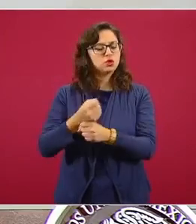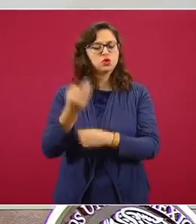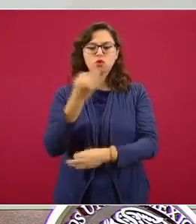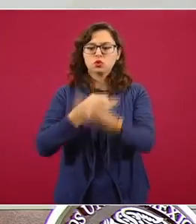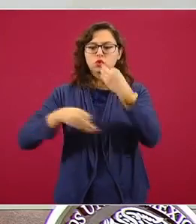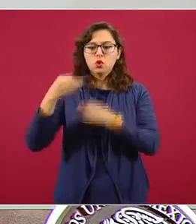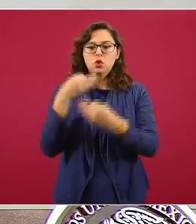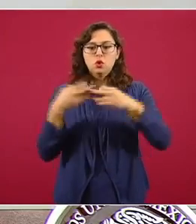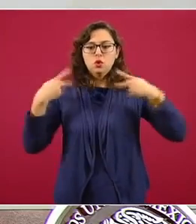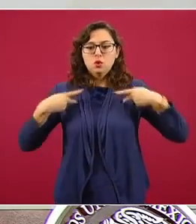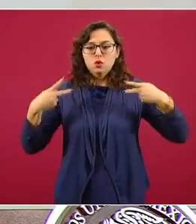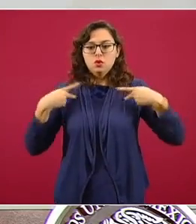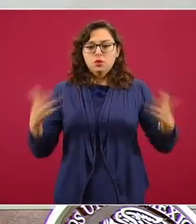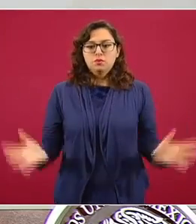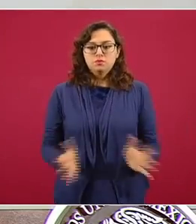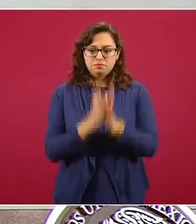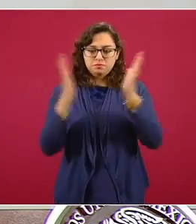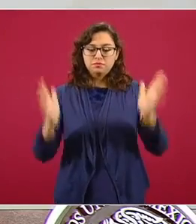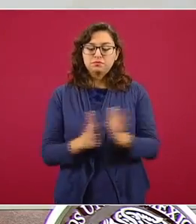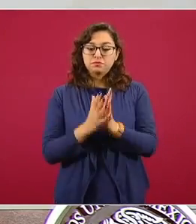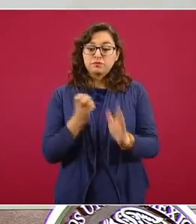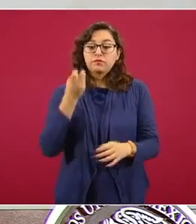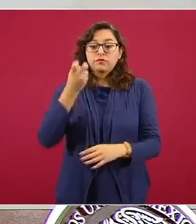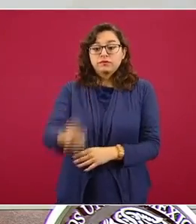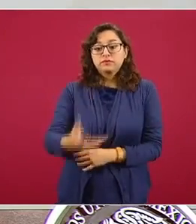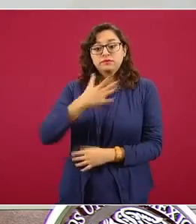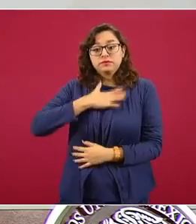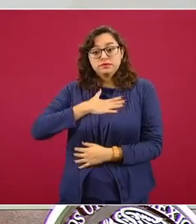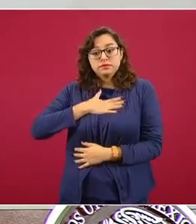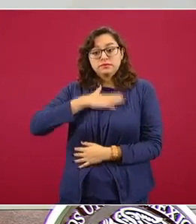participar. Eso es lo que yo pienso.